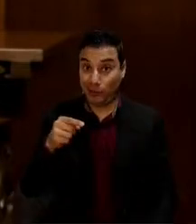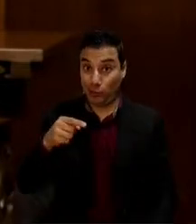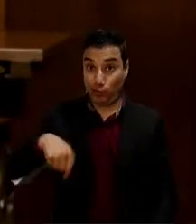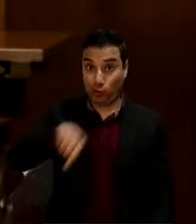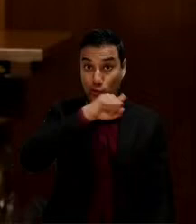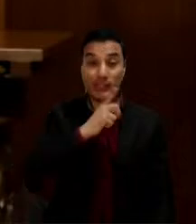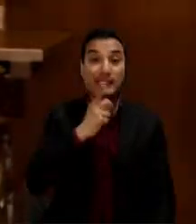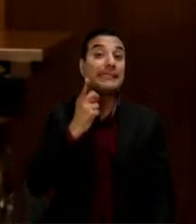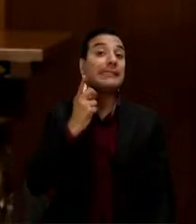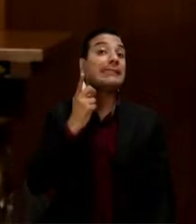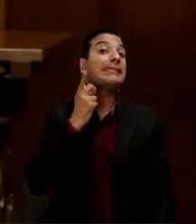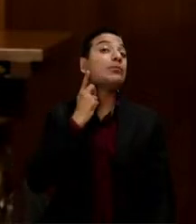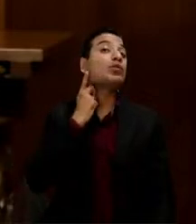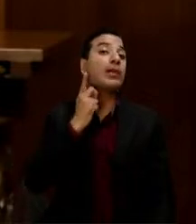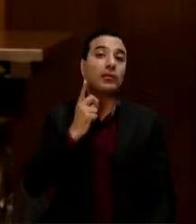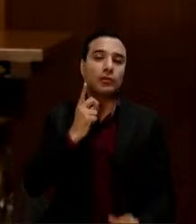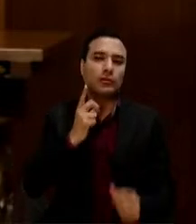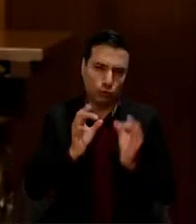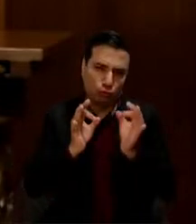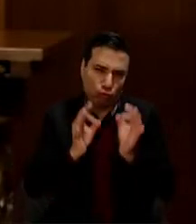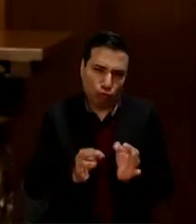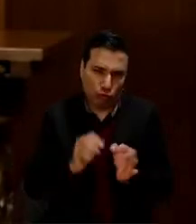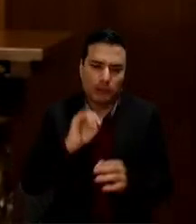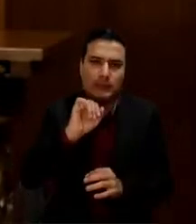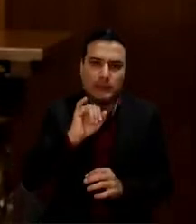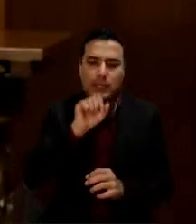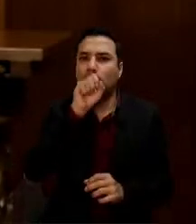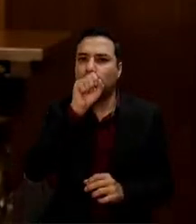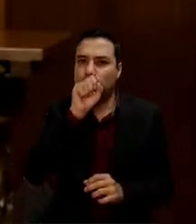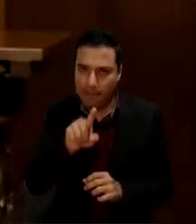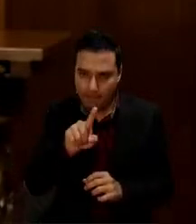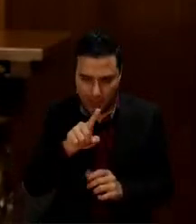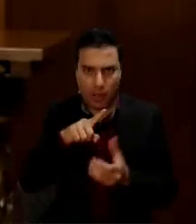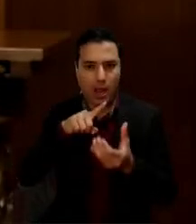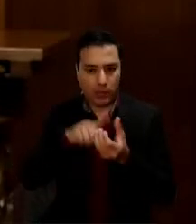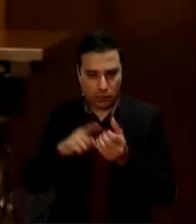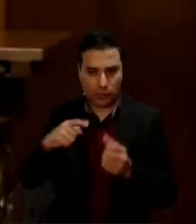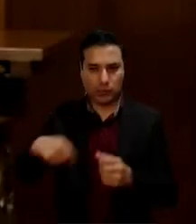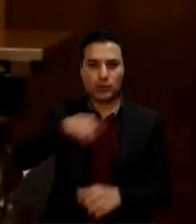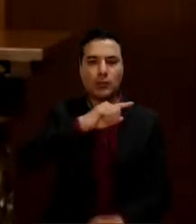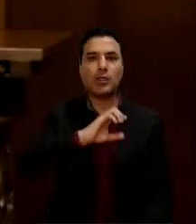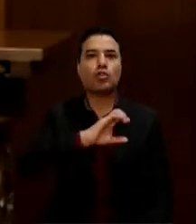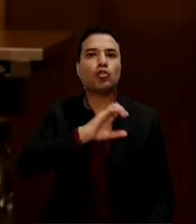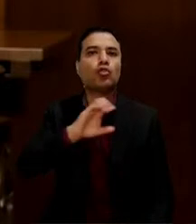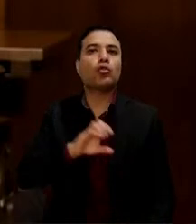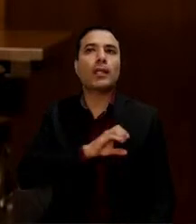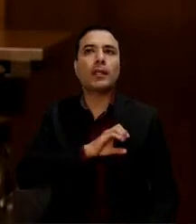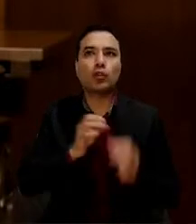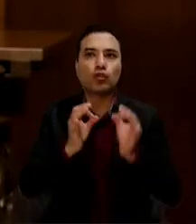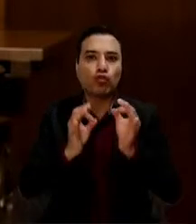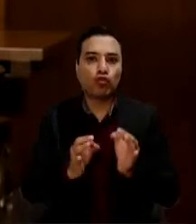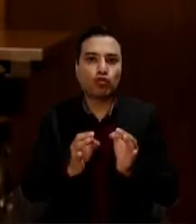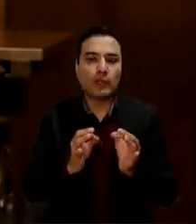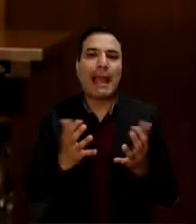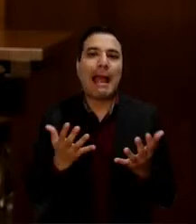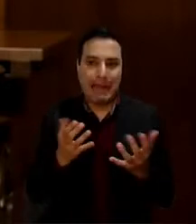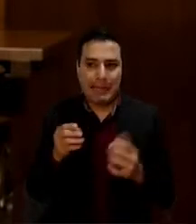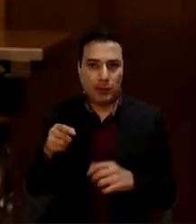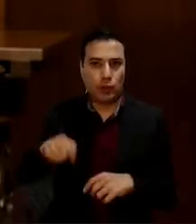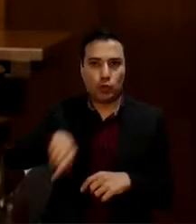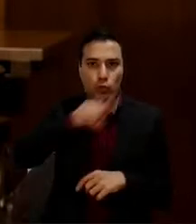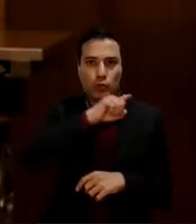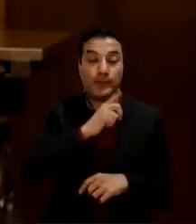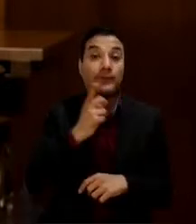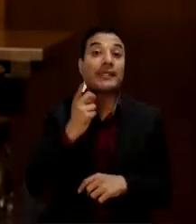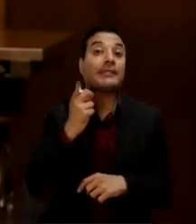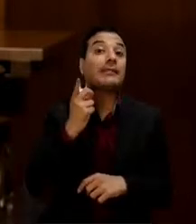somos ciudadanos. Así pues, recordemos que esta representación popular que tenemos nosotras y